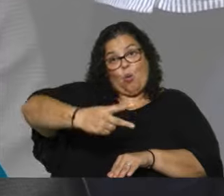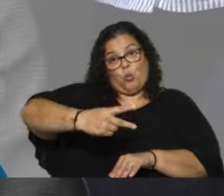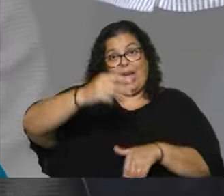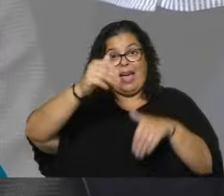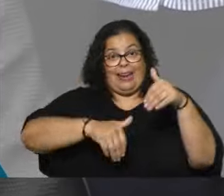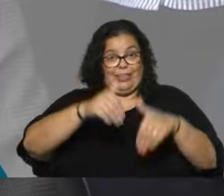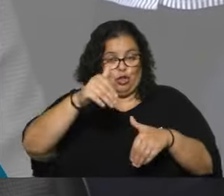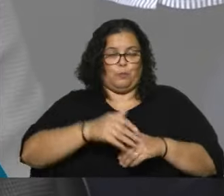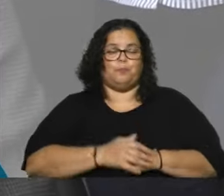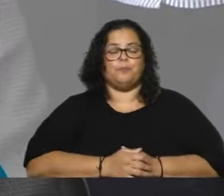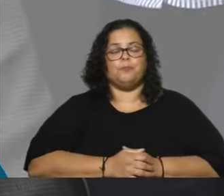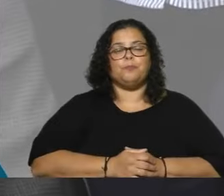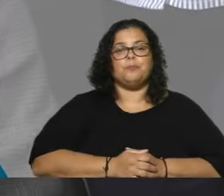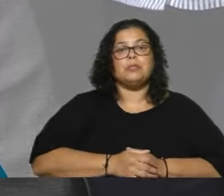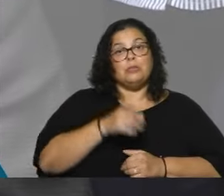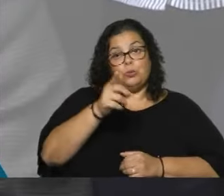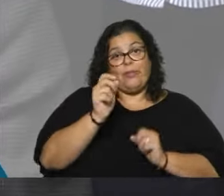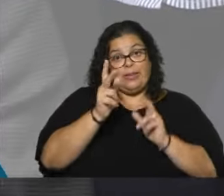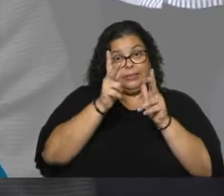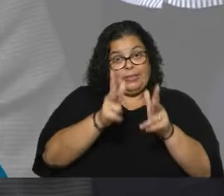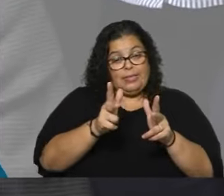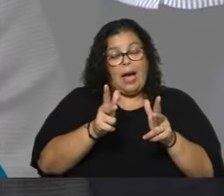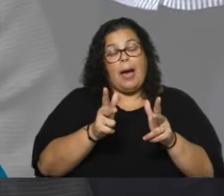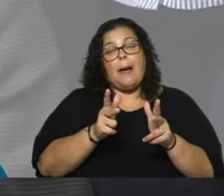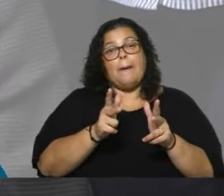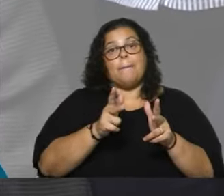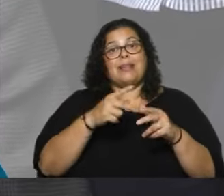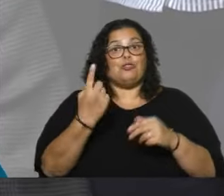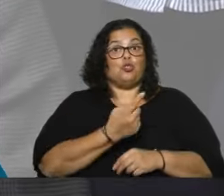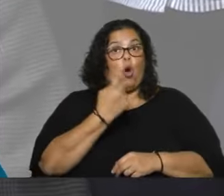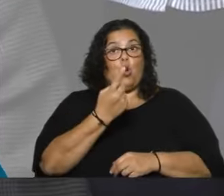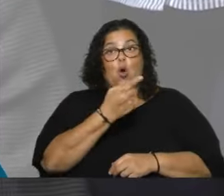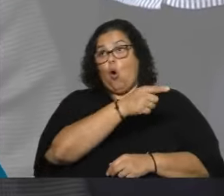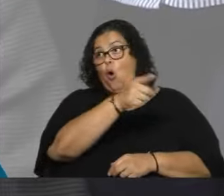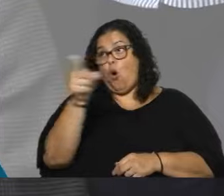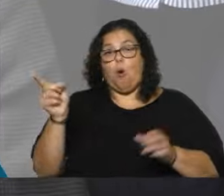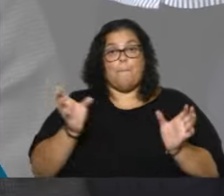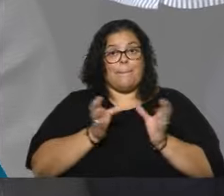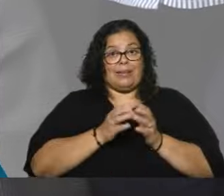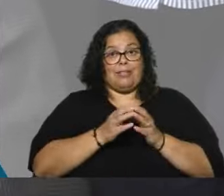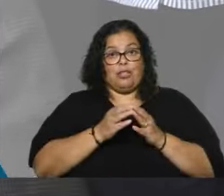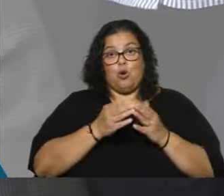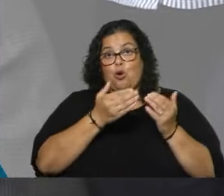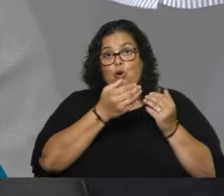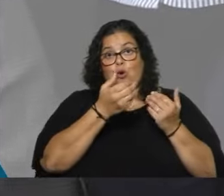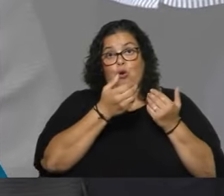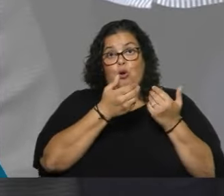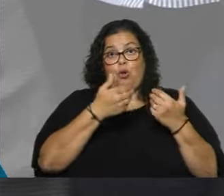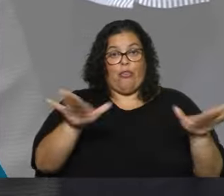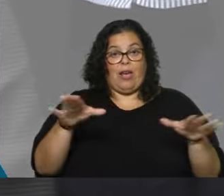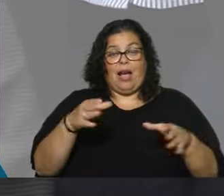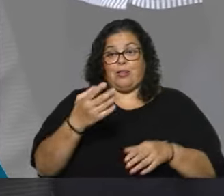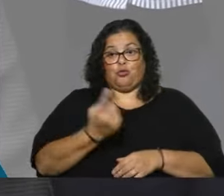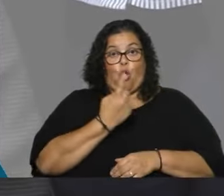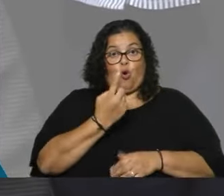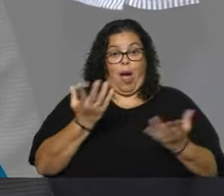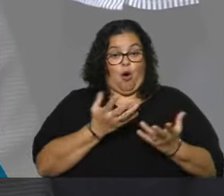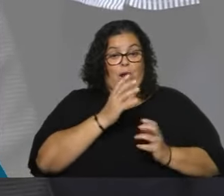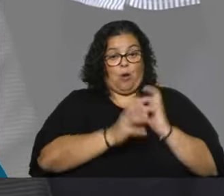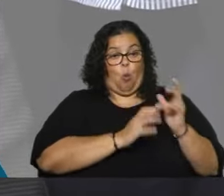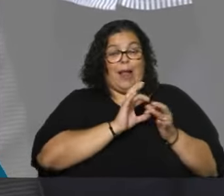En virtud de lo que usted decía, senador, de que lo dejaron solo los demás partidos, muchos de ellos socios suyos en la coalición, y que ahora se negocia